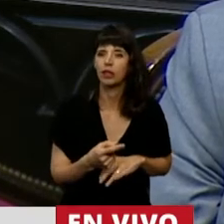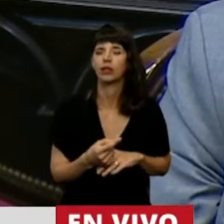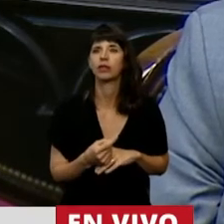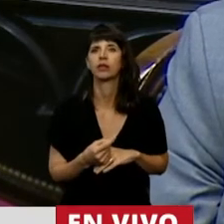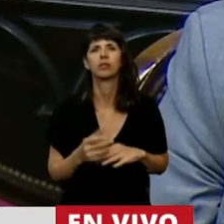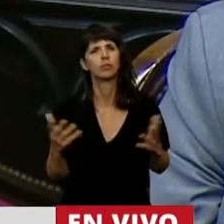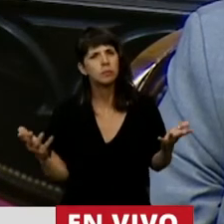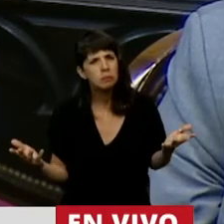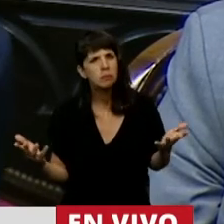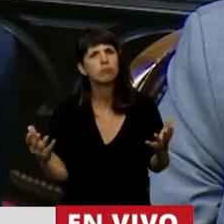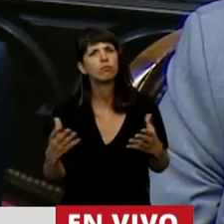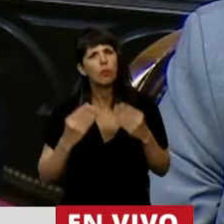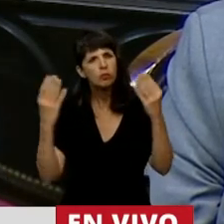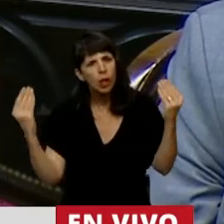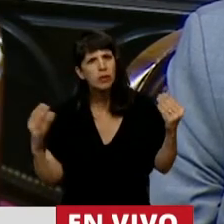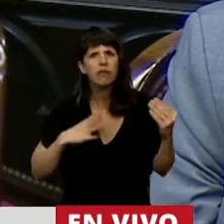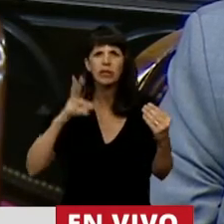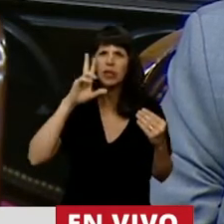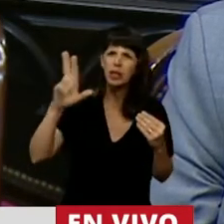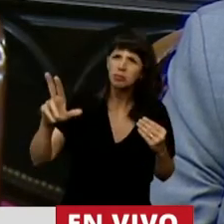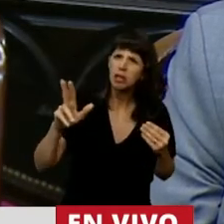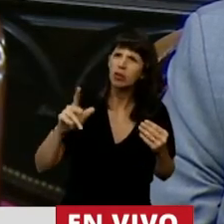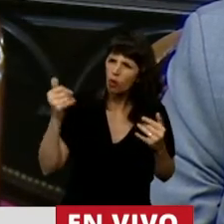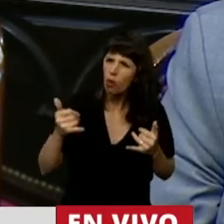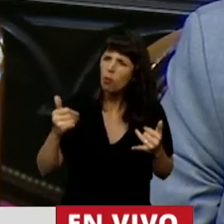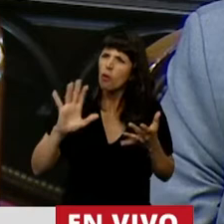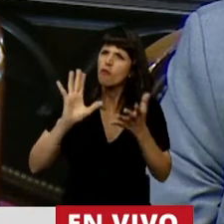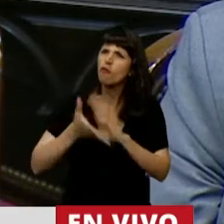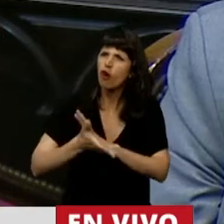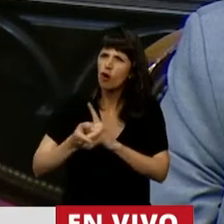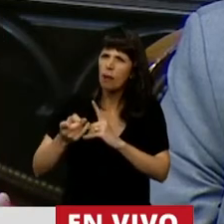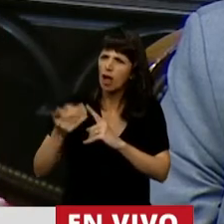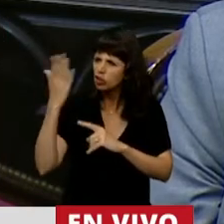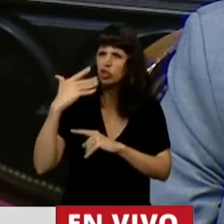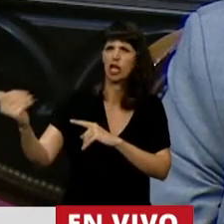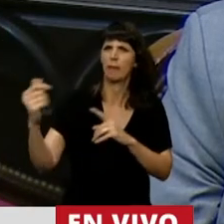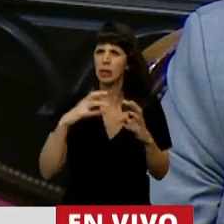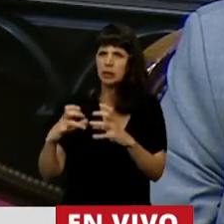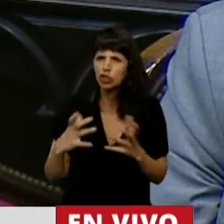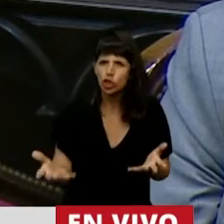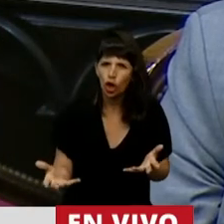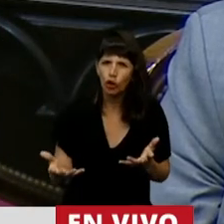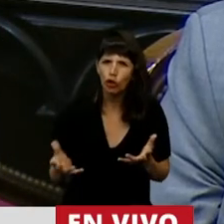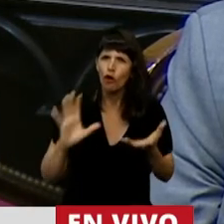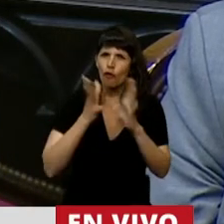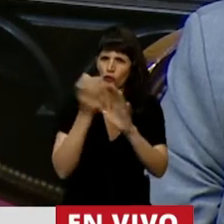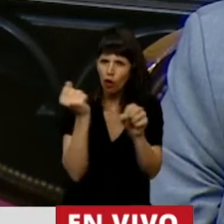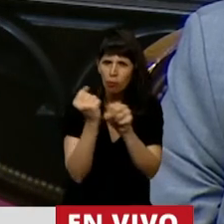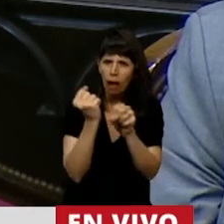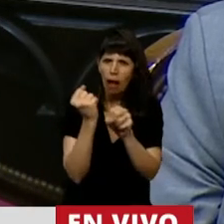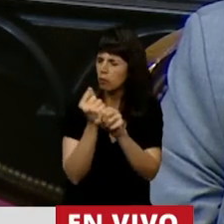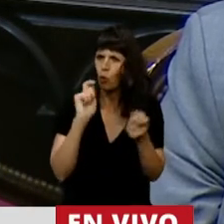de respeto en la forma que fue convocada esta sesión, cambiando las reglas que veníamos teniendo para